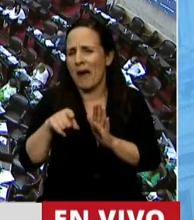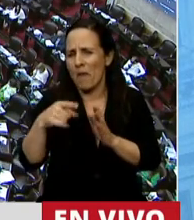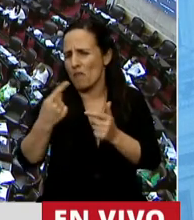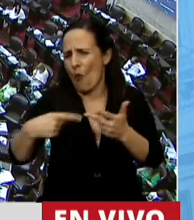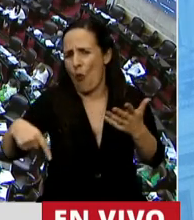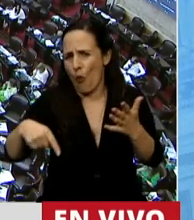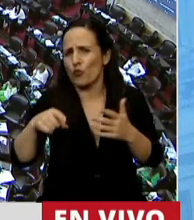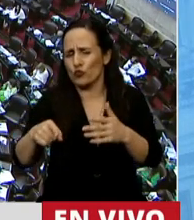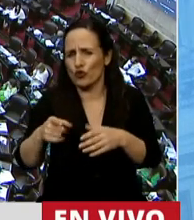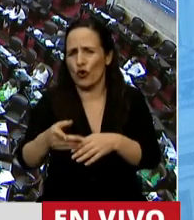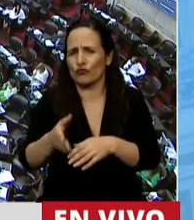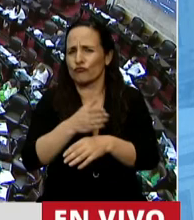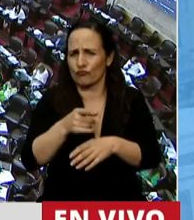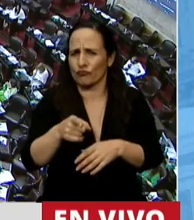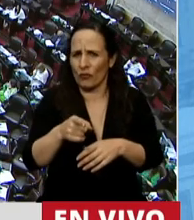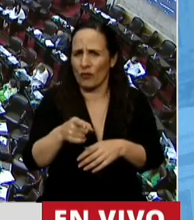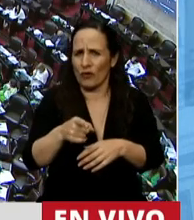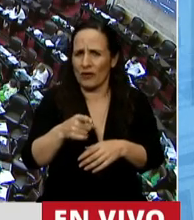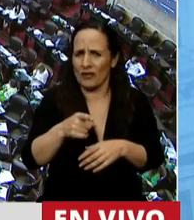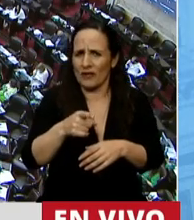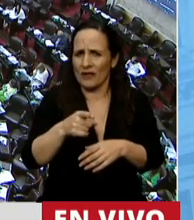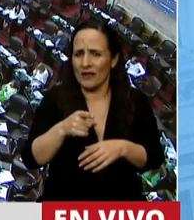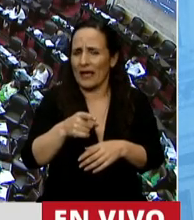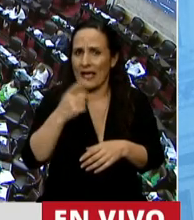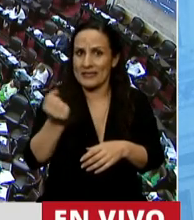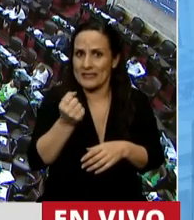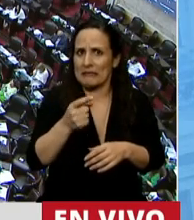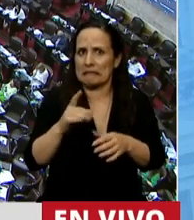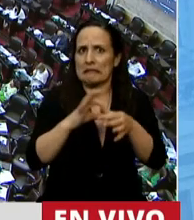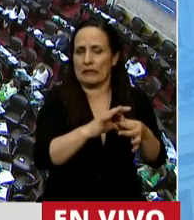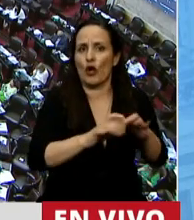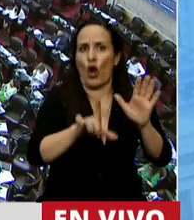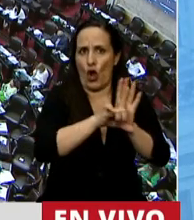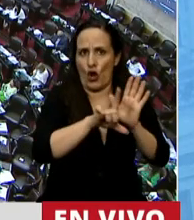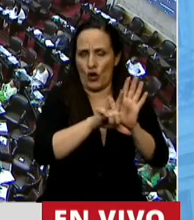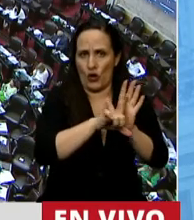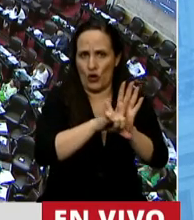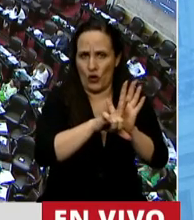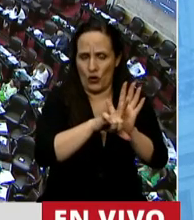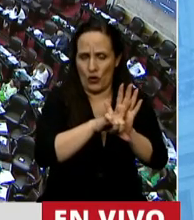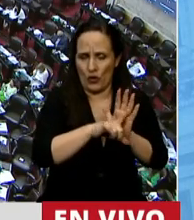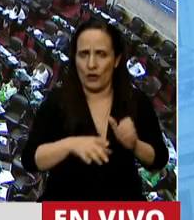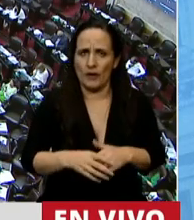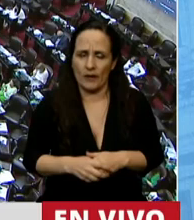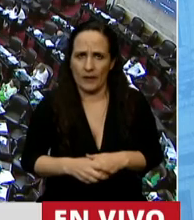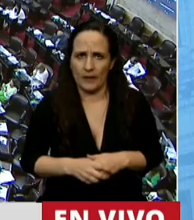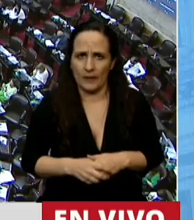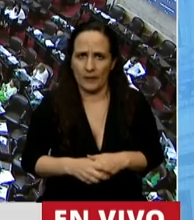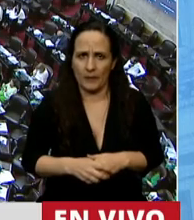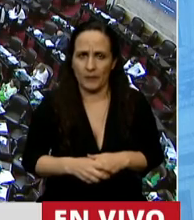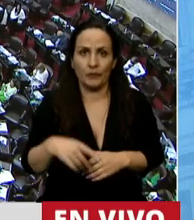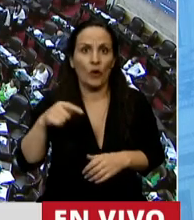alguna manera predeterminados y que son parte del predominio de la ley en este momento, y que